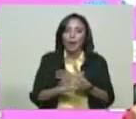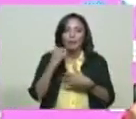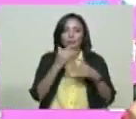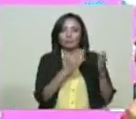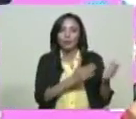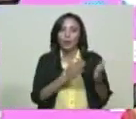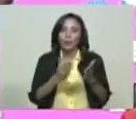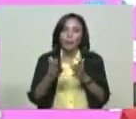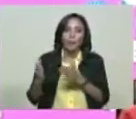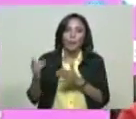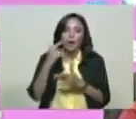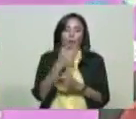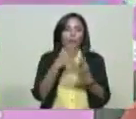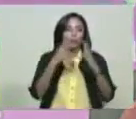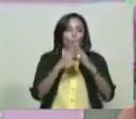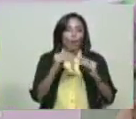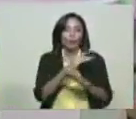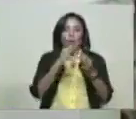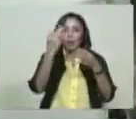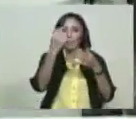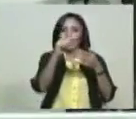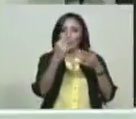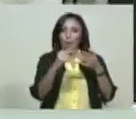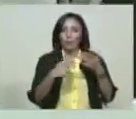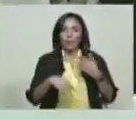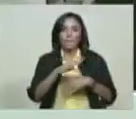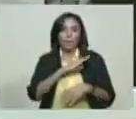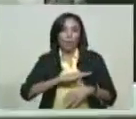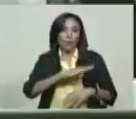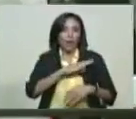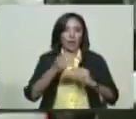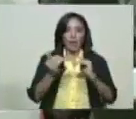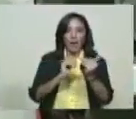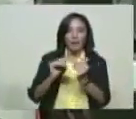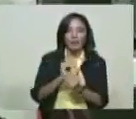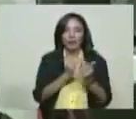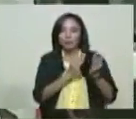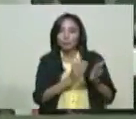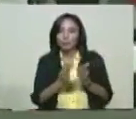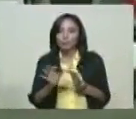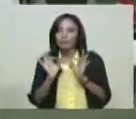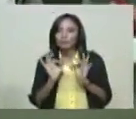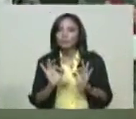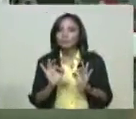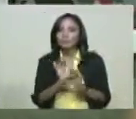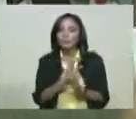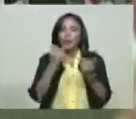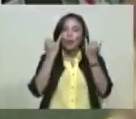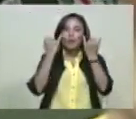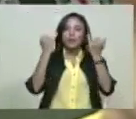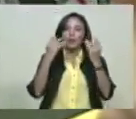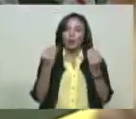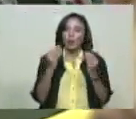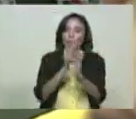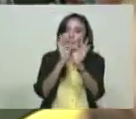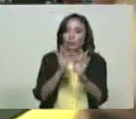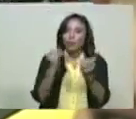en todos los sentidos con buena moral con buena intención